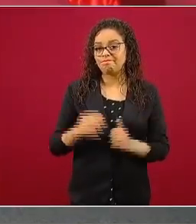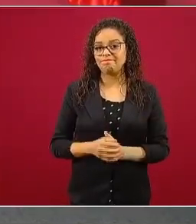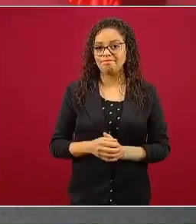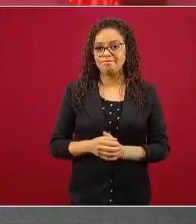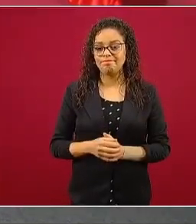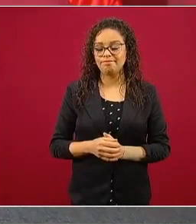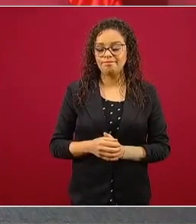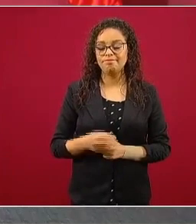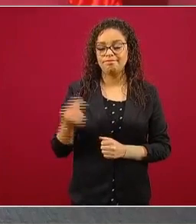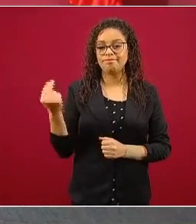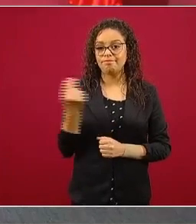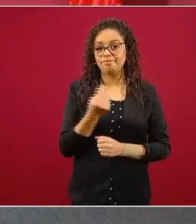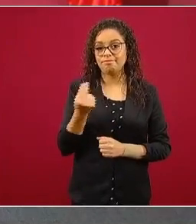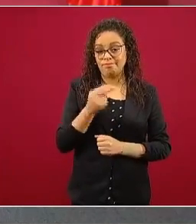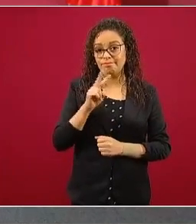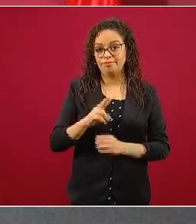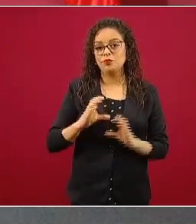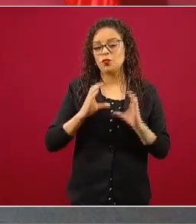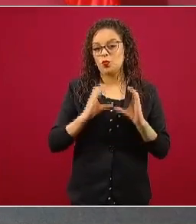que cuidemos